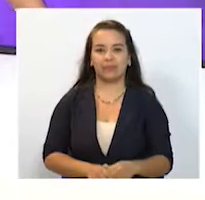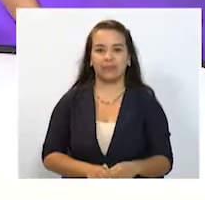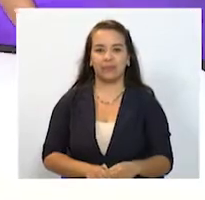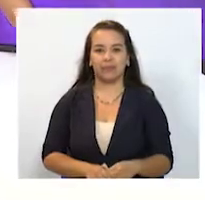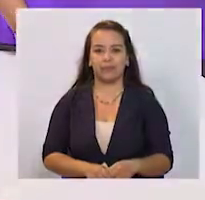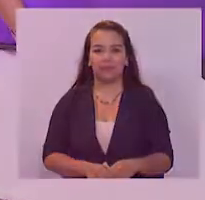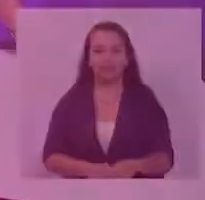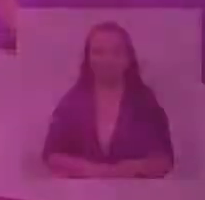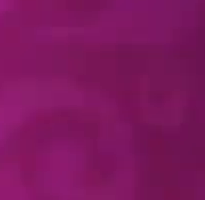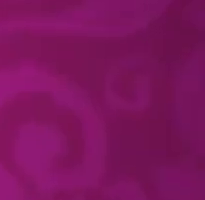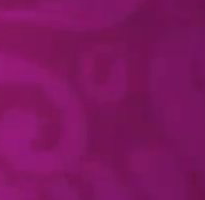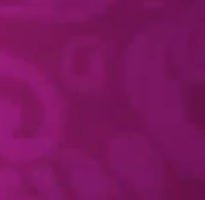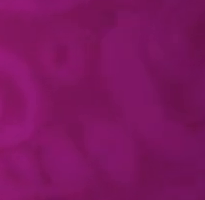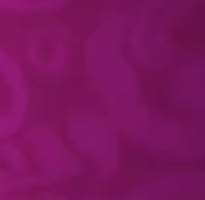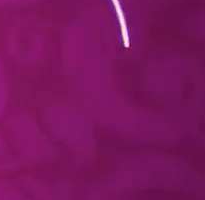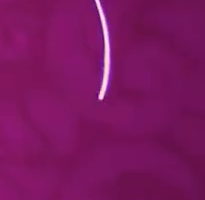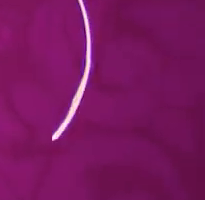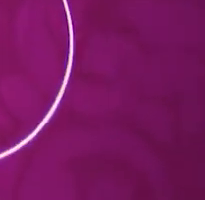8